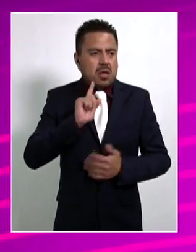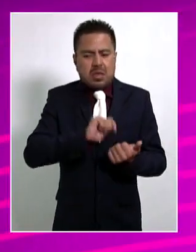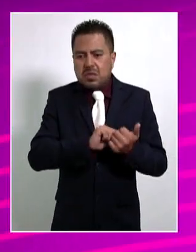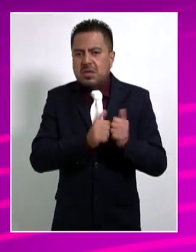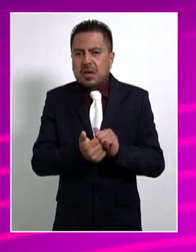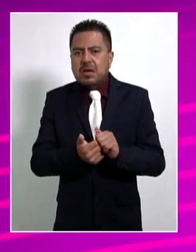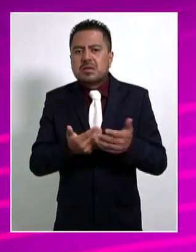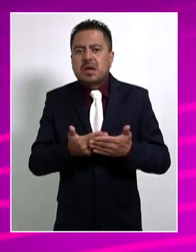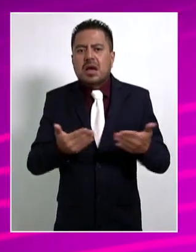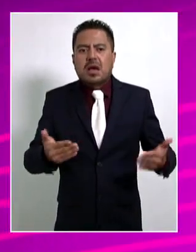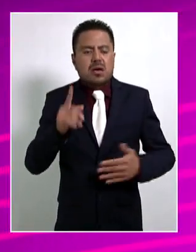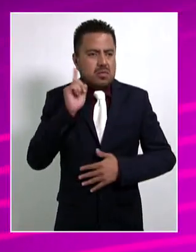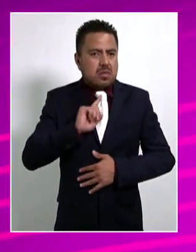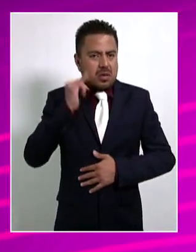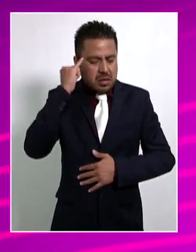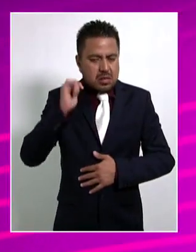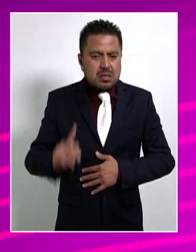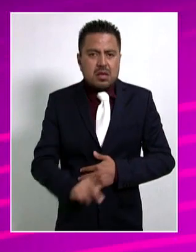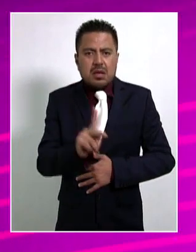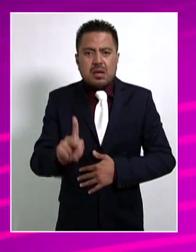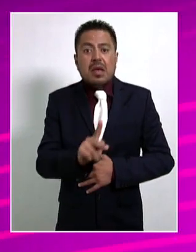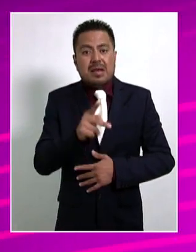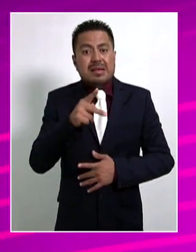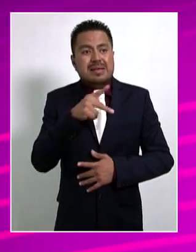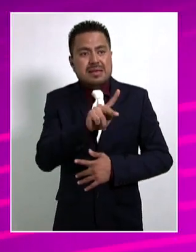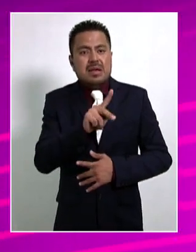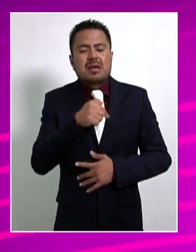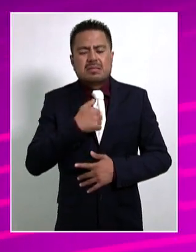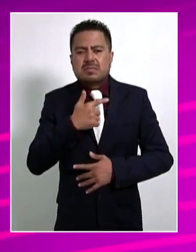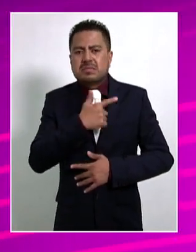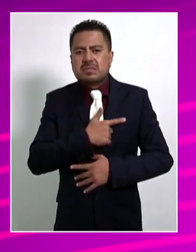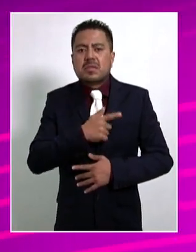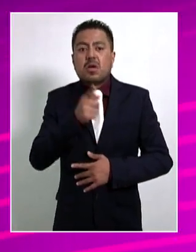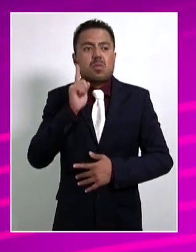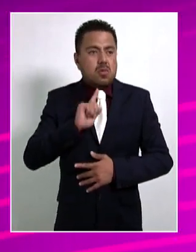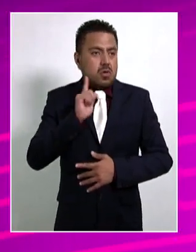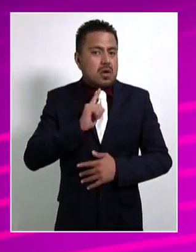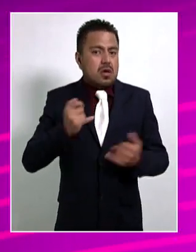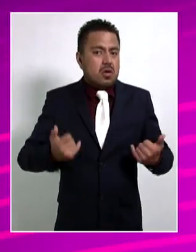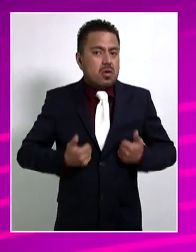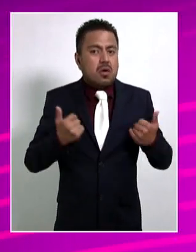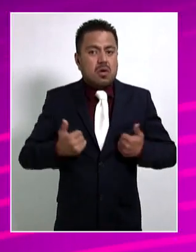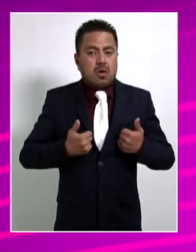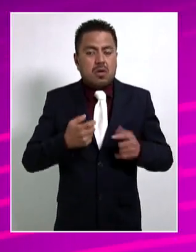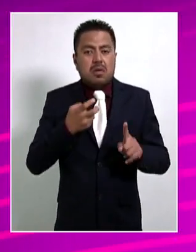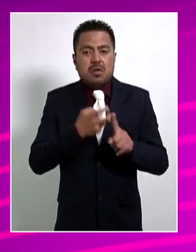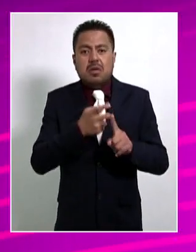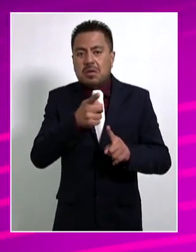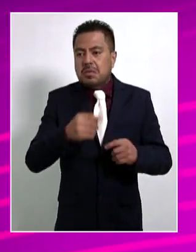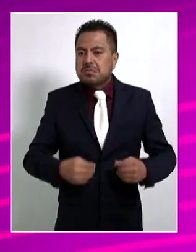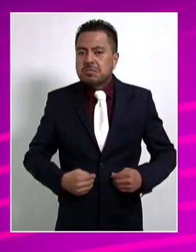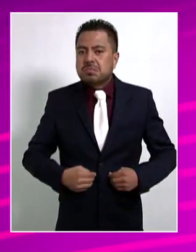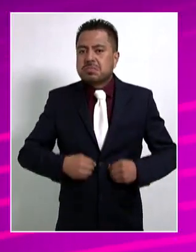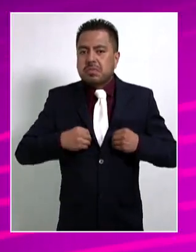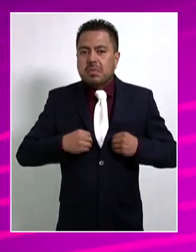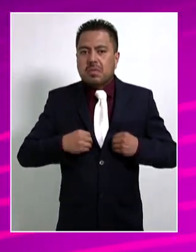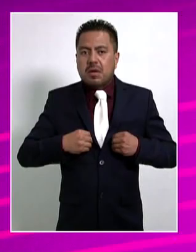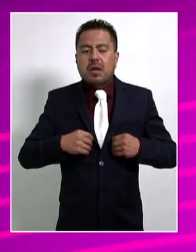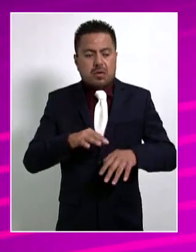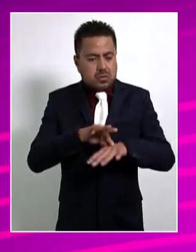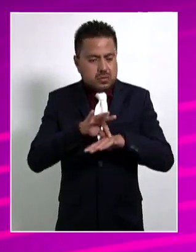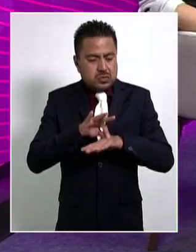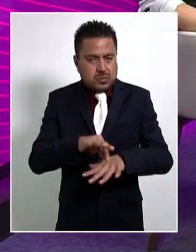trans, también eres una mujer indígena. Me gustaría, y una mujer joven, y en ese sentido vives en